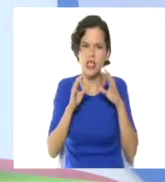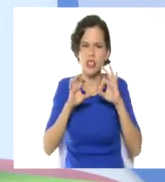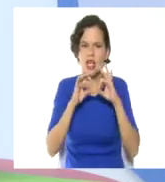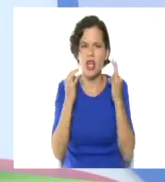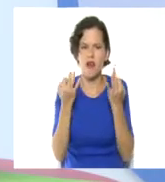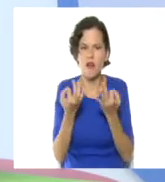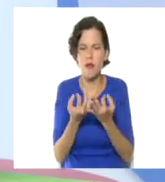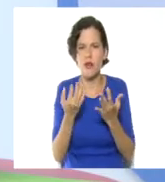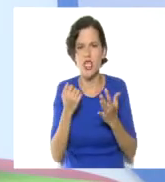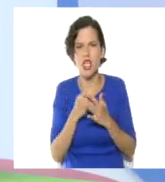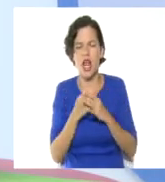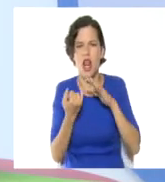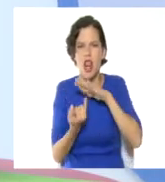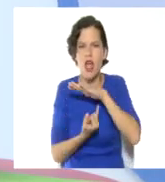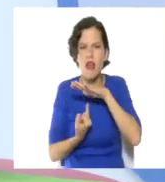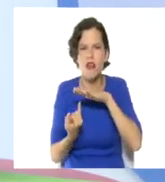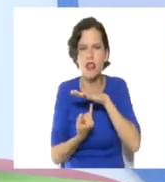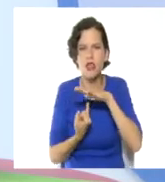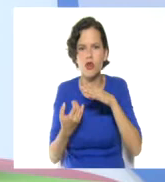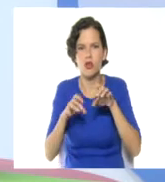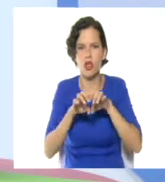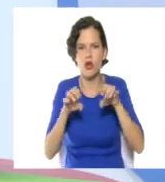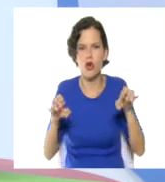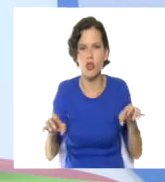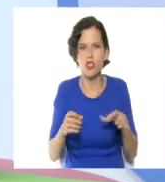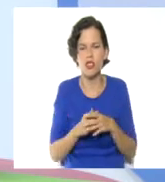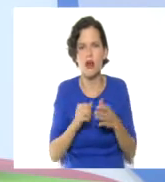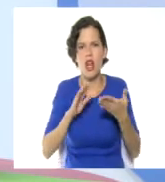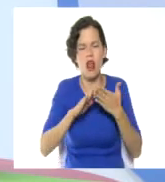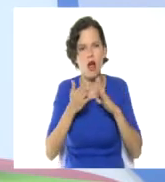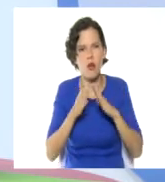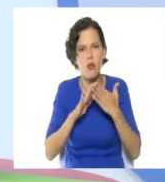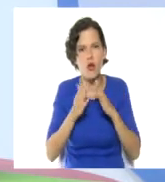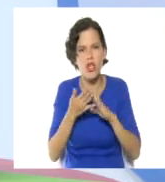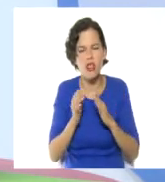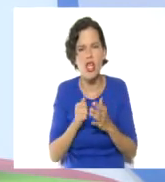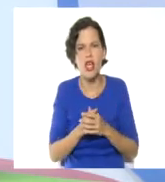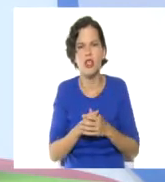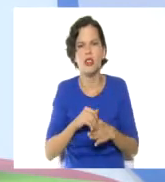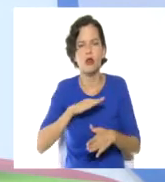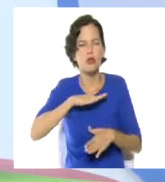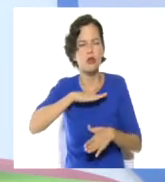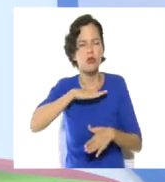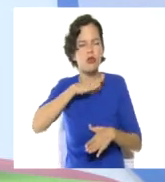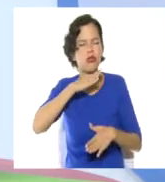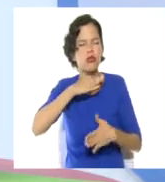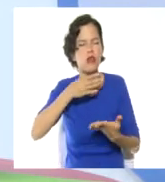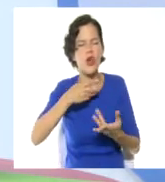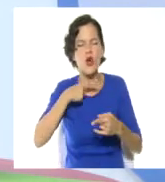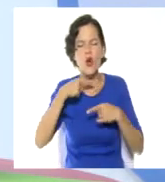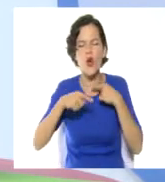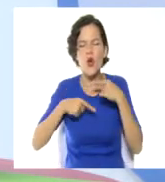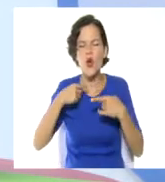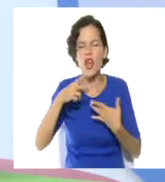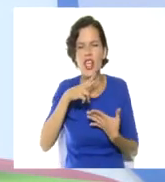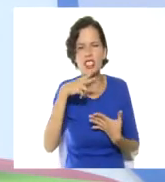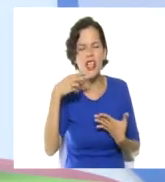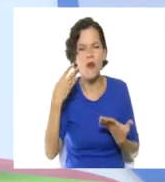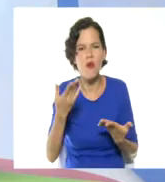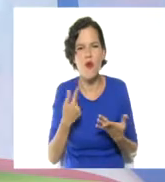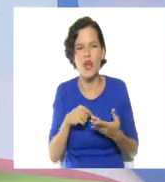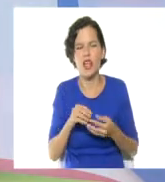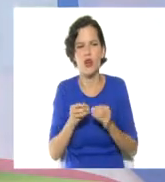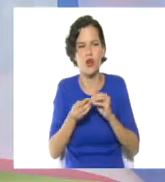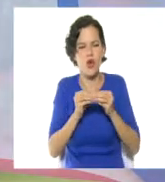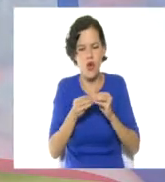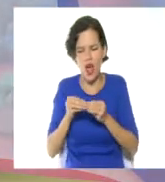familia, las instituciones educativas, la comunidad en pleno, se llena de colores, sabores, con la decoración